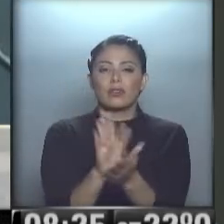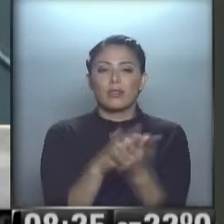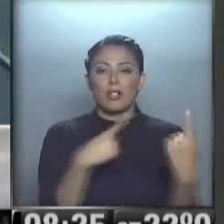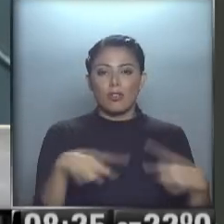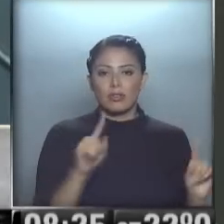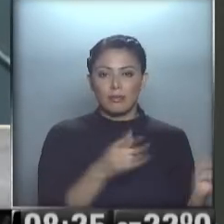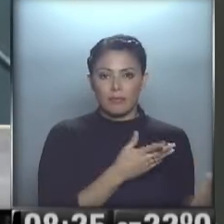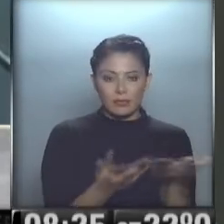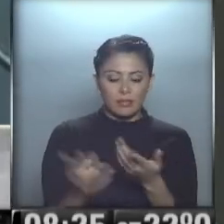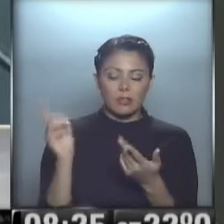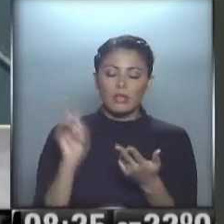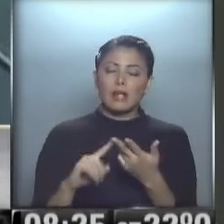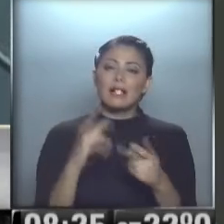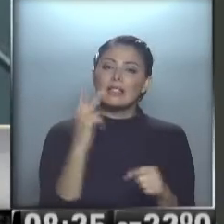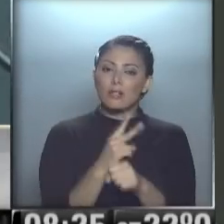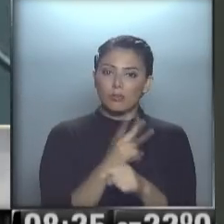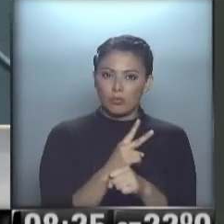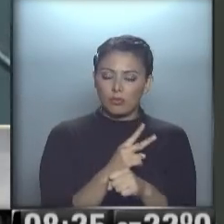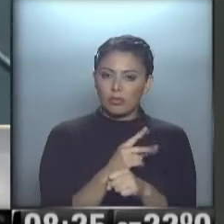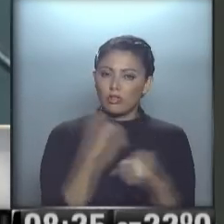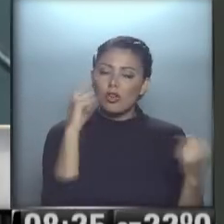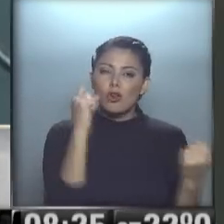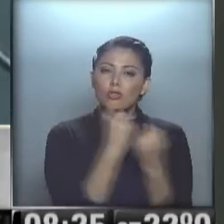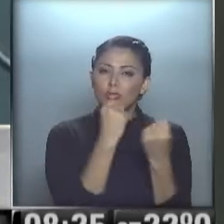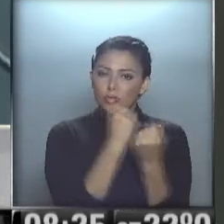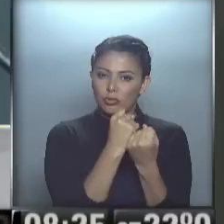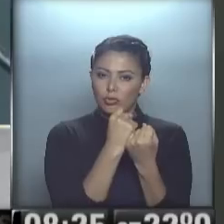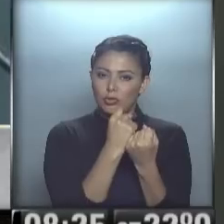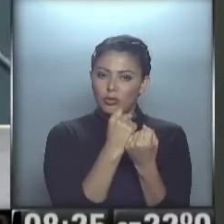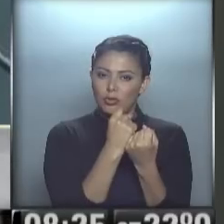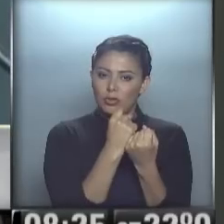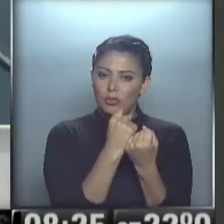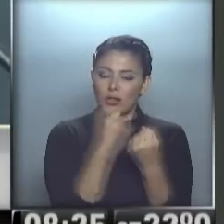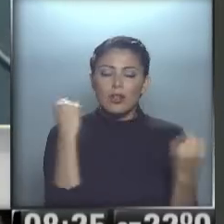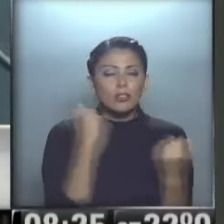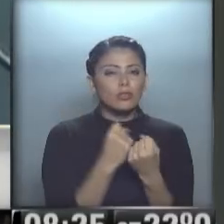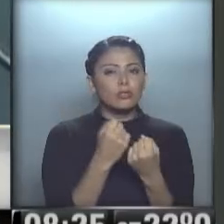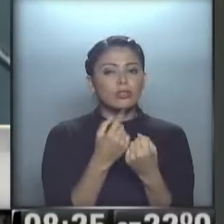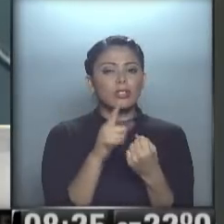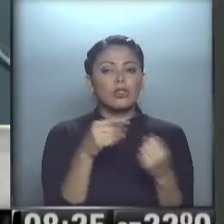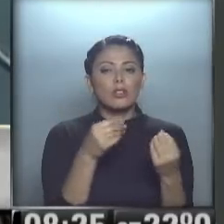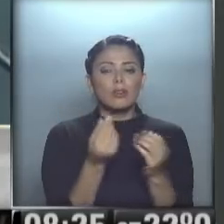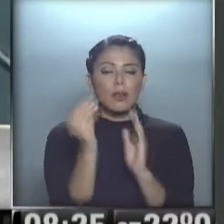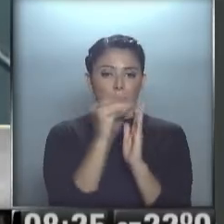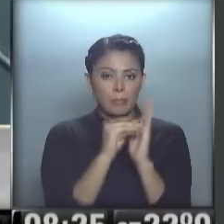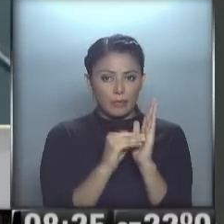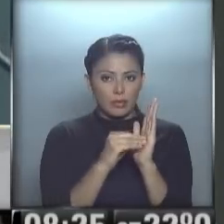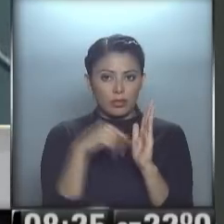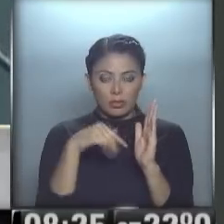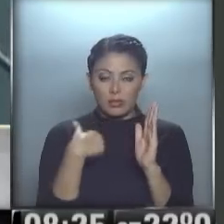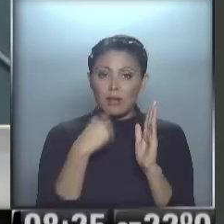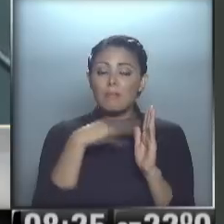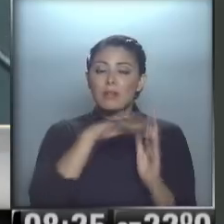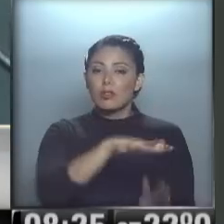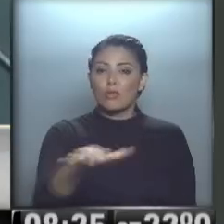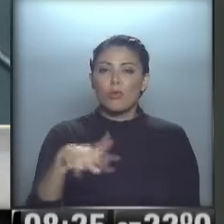lugar generar las condiciones para regular eh la formación de precios internos principalmente en aquellos